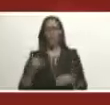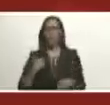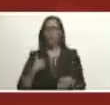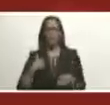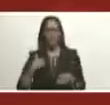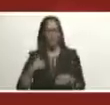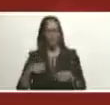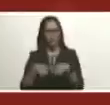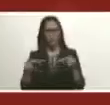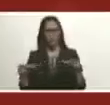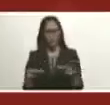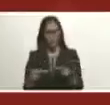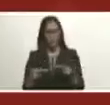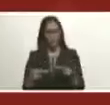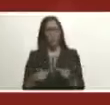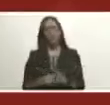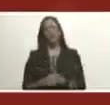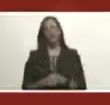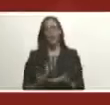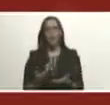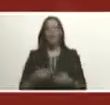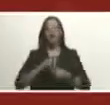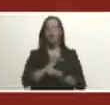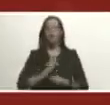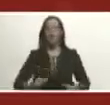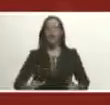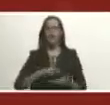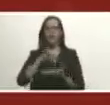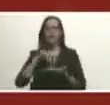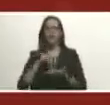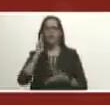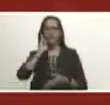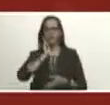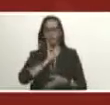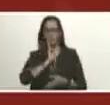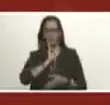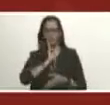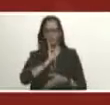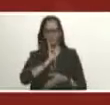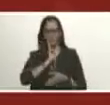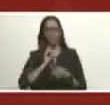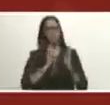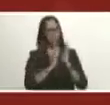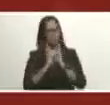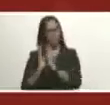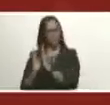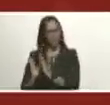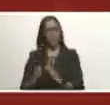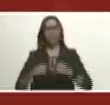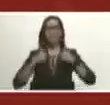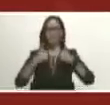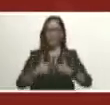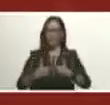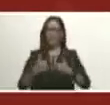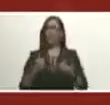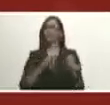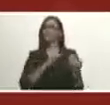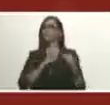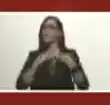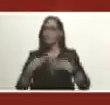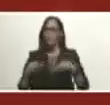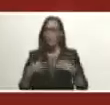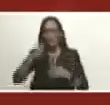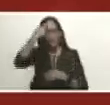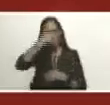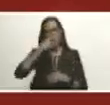sus manifestaciones, con la cual la Guardia Nacional Bolivariana garantiza el orden y el bien común del pueblo soberano y el mayor